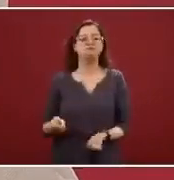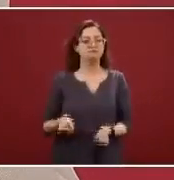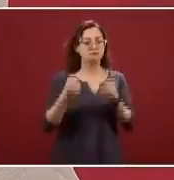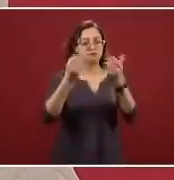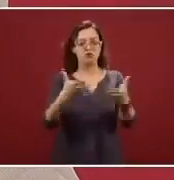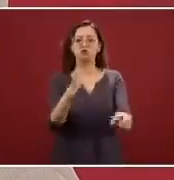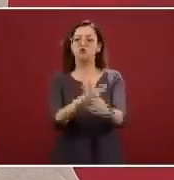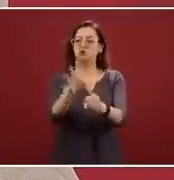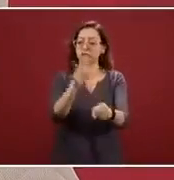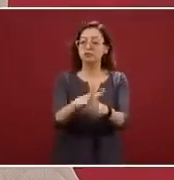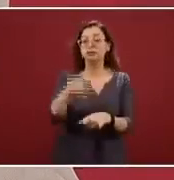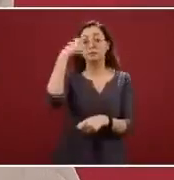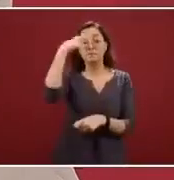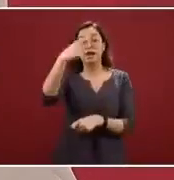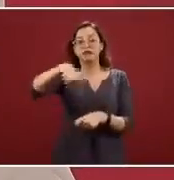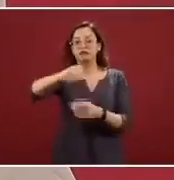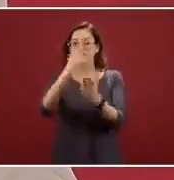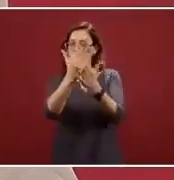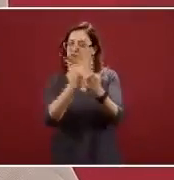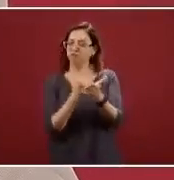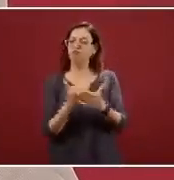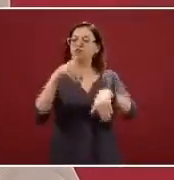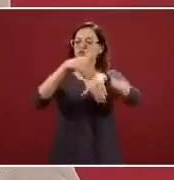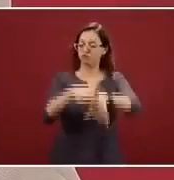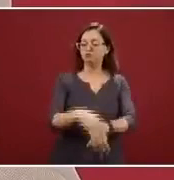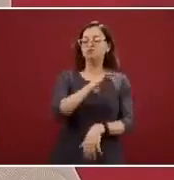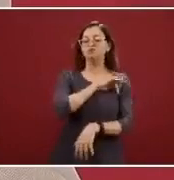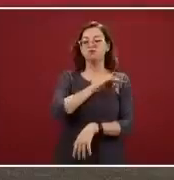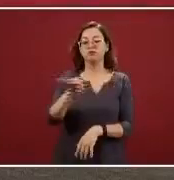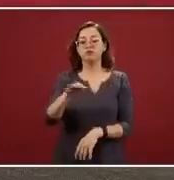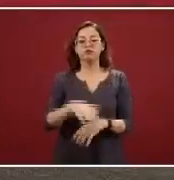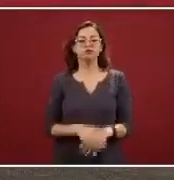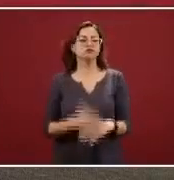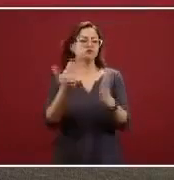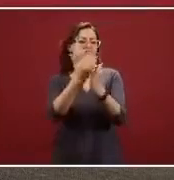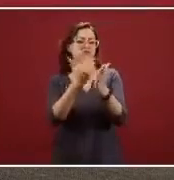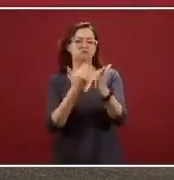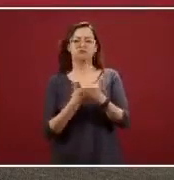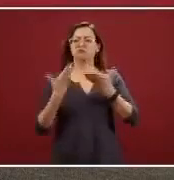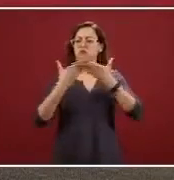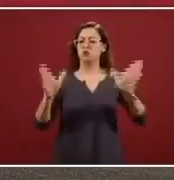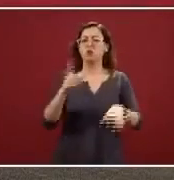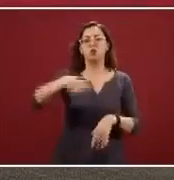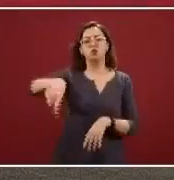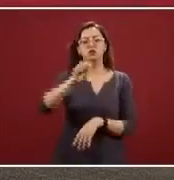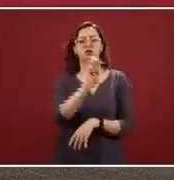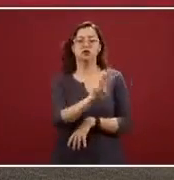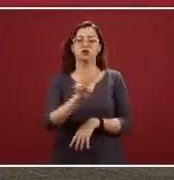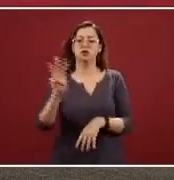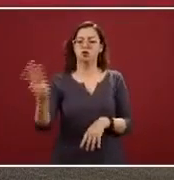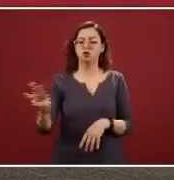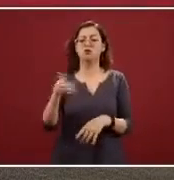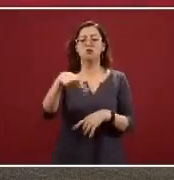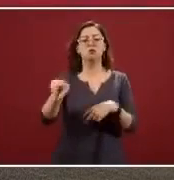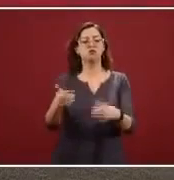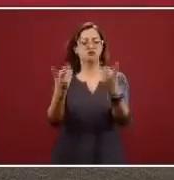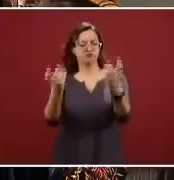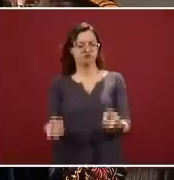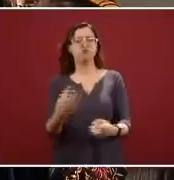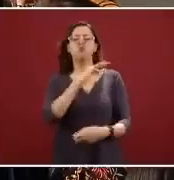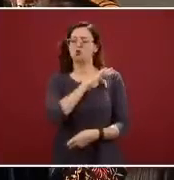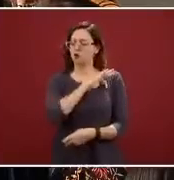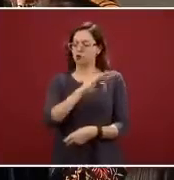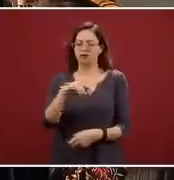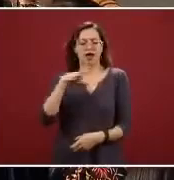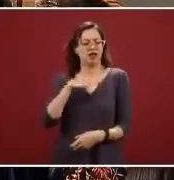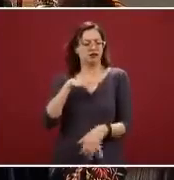acatar el lineamiento como es. El lineamiento es público y, como digo, lo pueden descargar de la página del micrositio donde tenemos toda